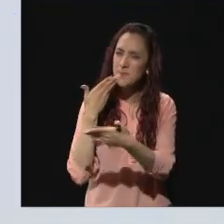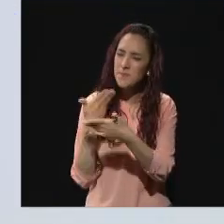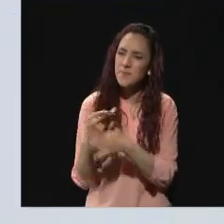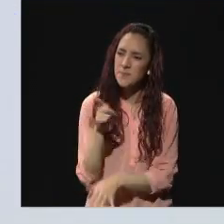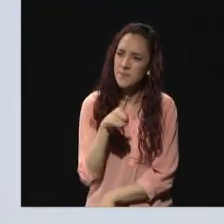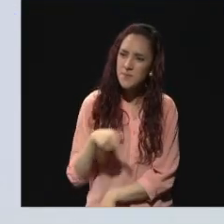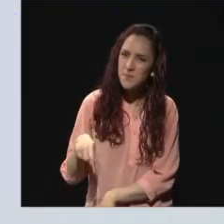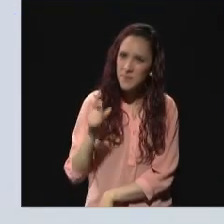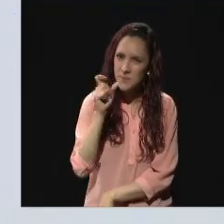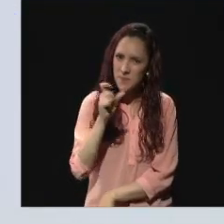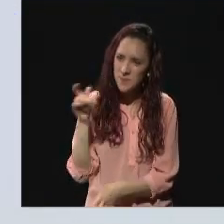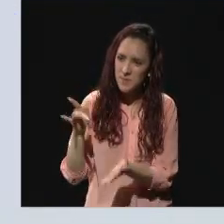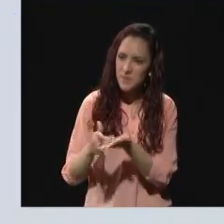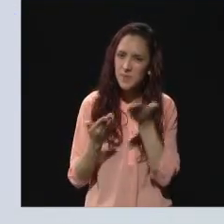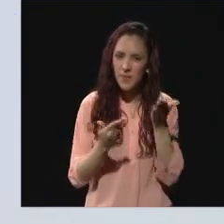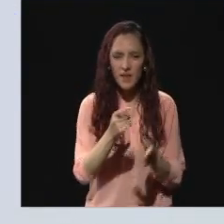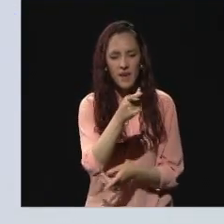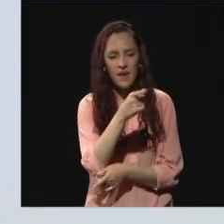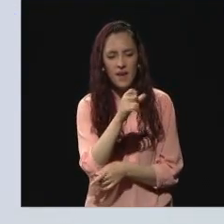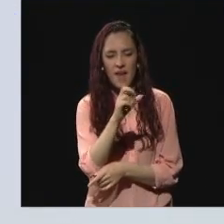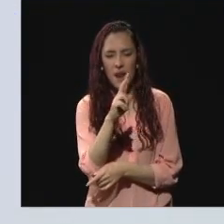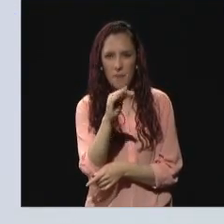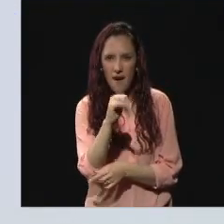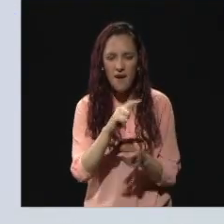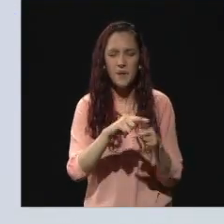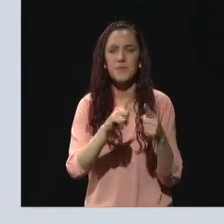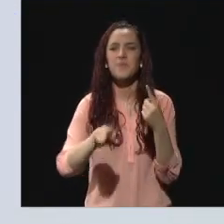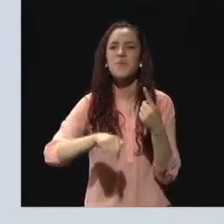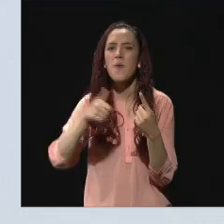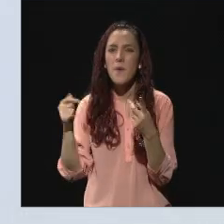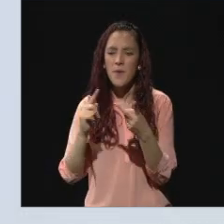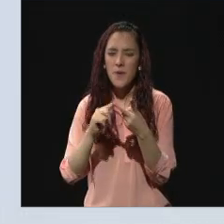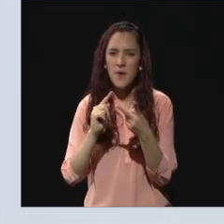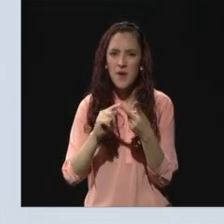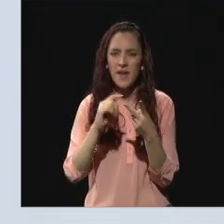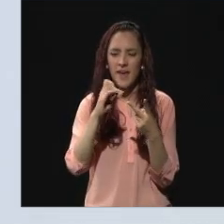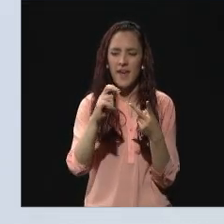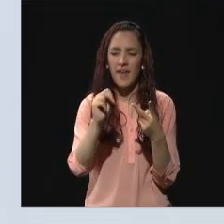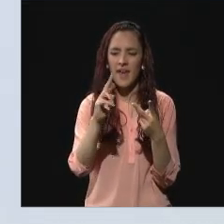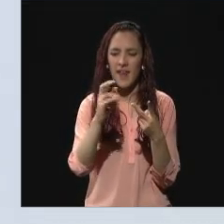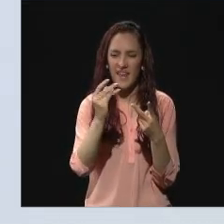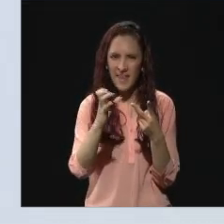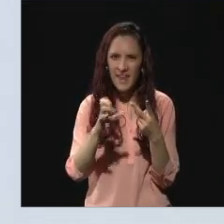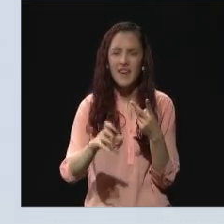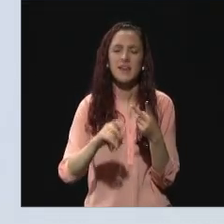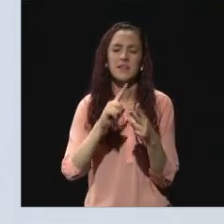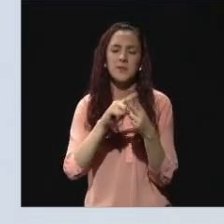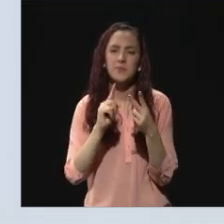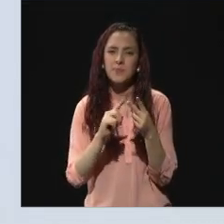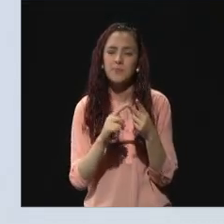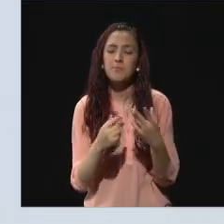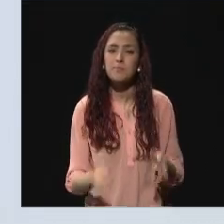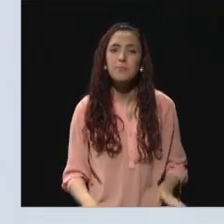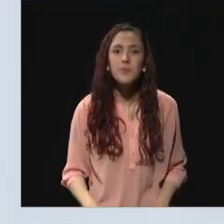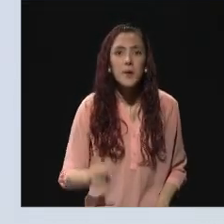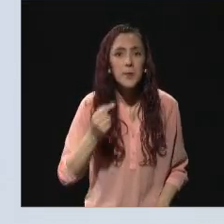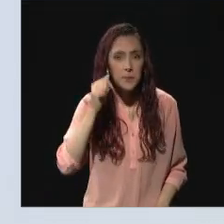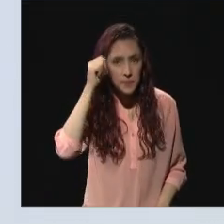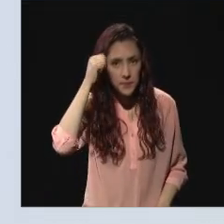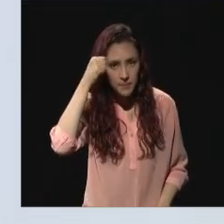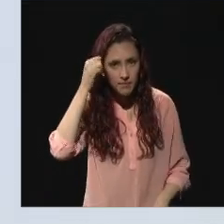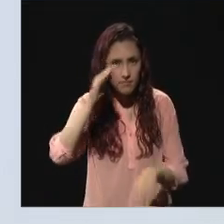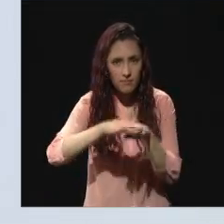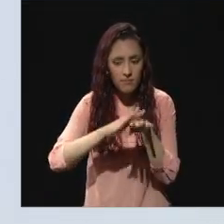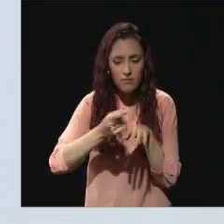comisionados el doctor germán darío arias pimienta el doctor germán enrique vaca medina le recordamos que desde el próximo